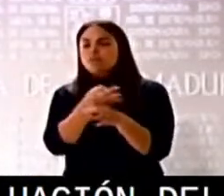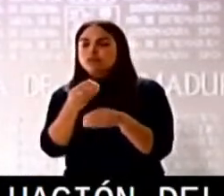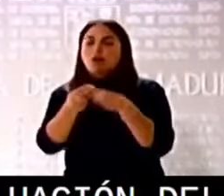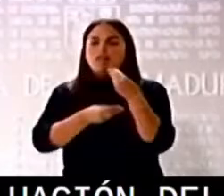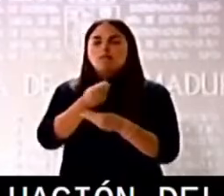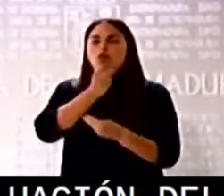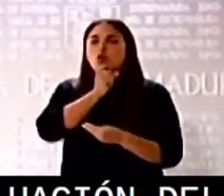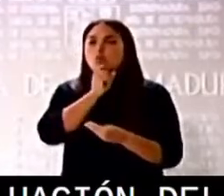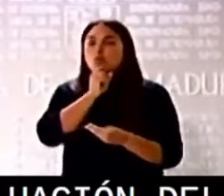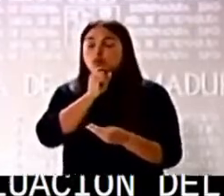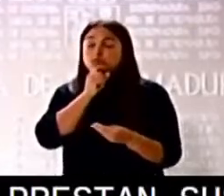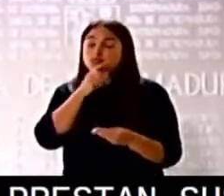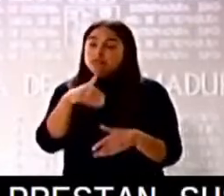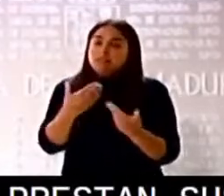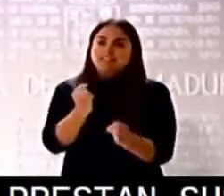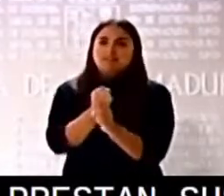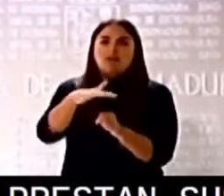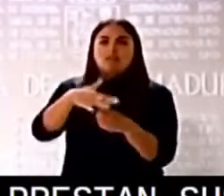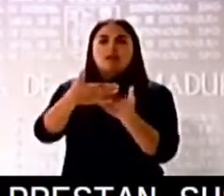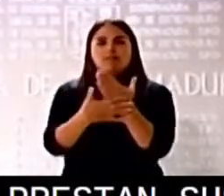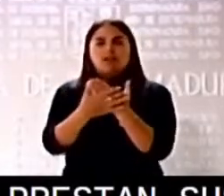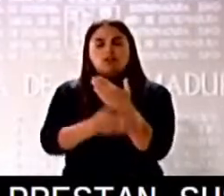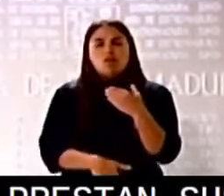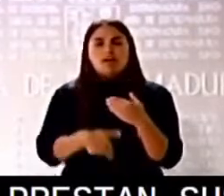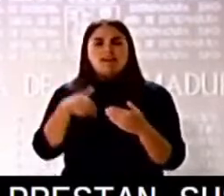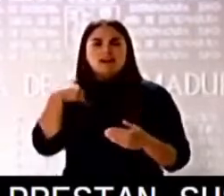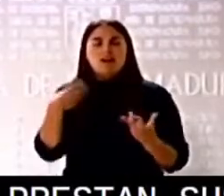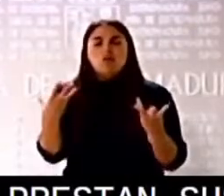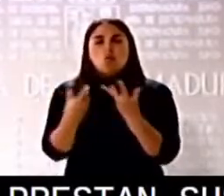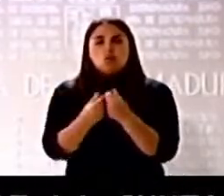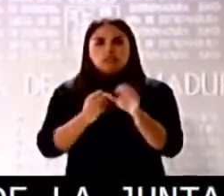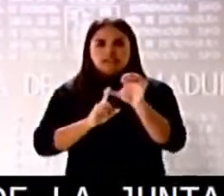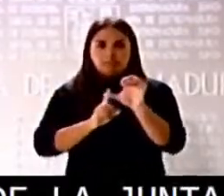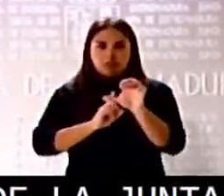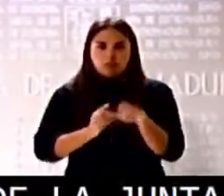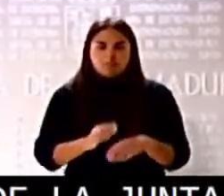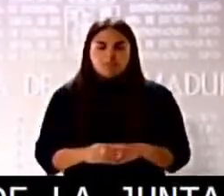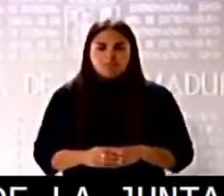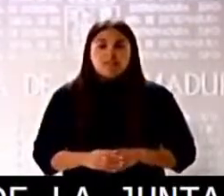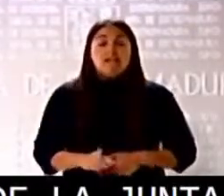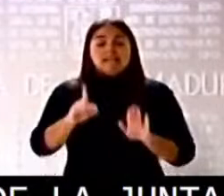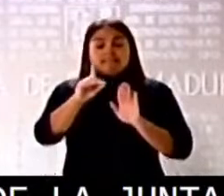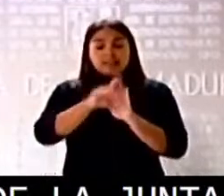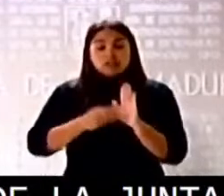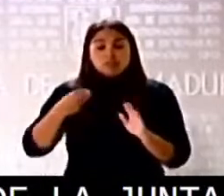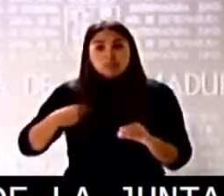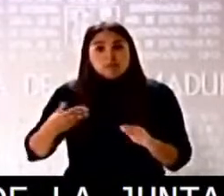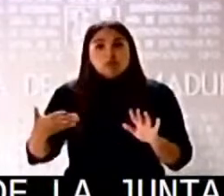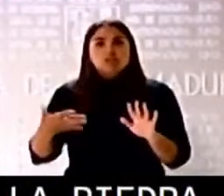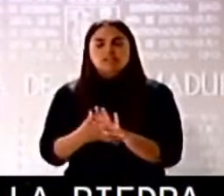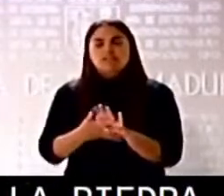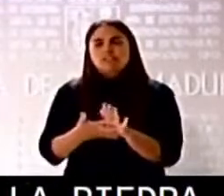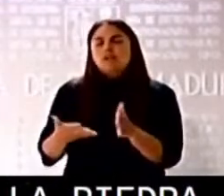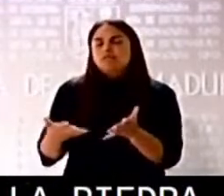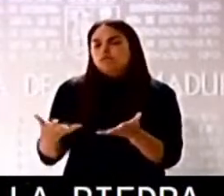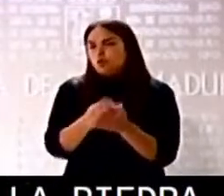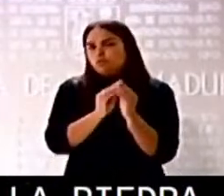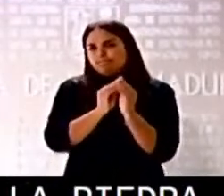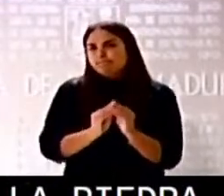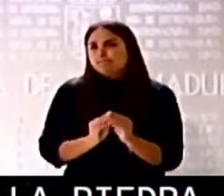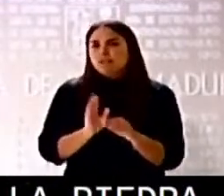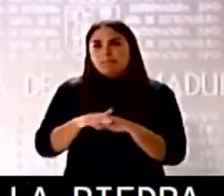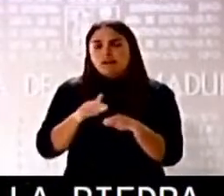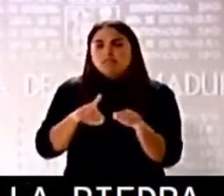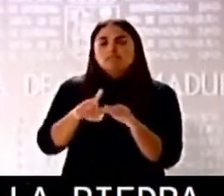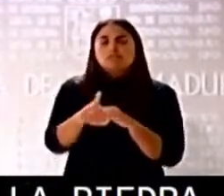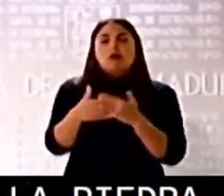que prestan sus servicios en la Administración General de la Junta de Extremadura. Este decreto viene a ser la piedra angular de una